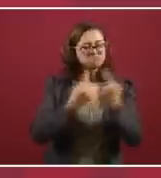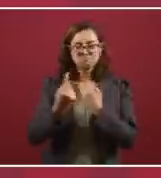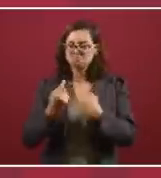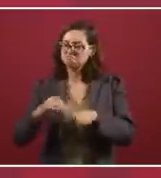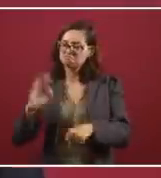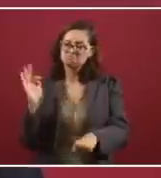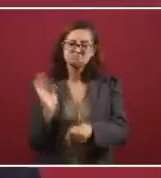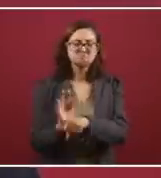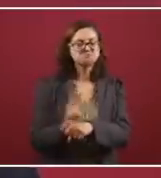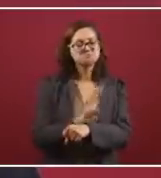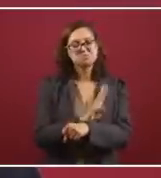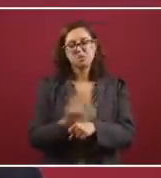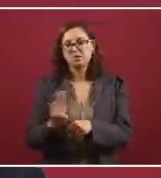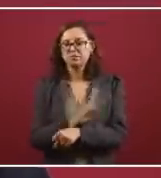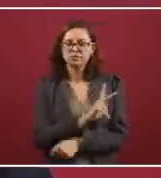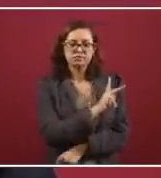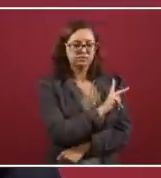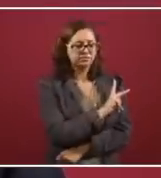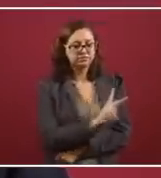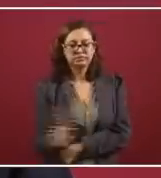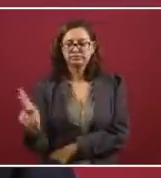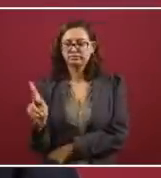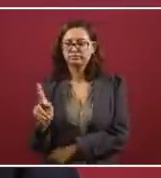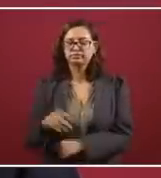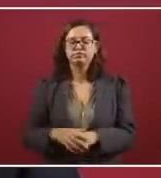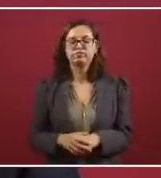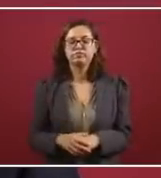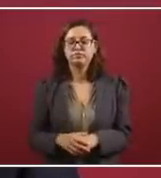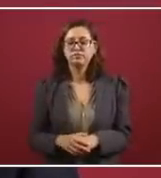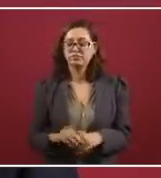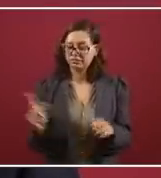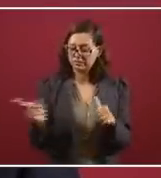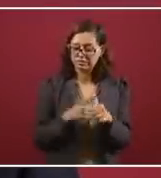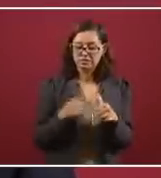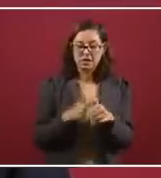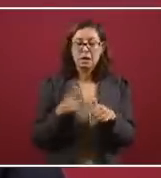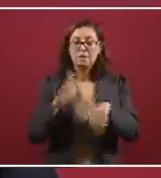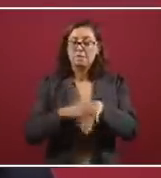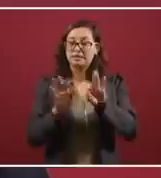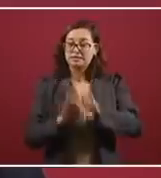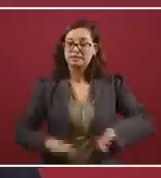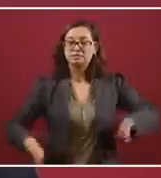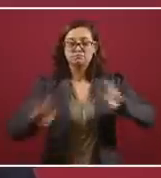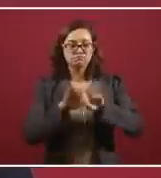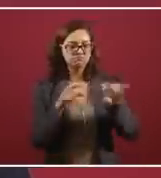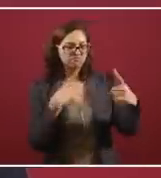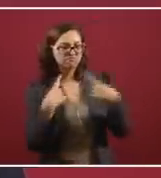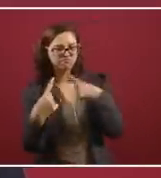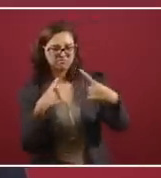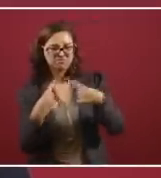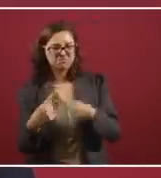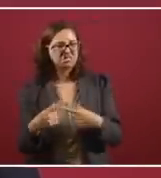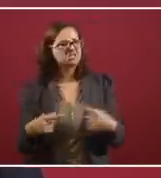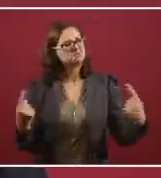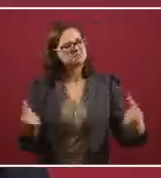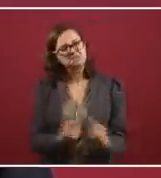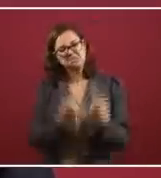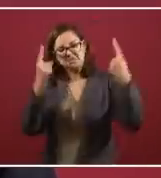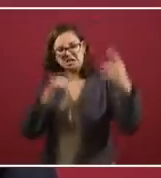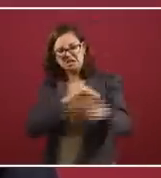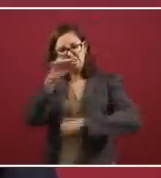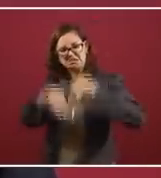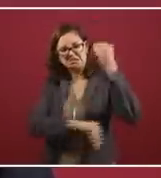Hemos privilegiado, como decía el señor presidente, el diálogo en vez del disenso, en vez de la